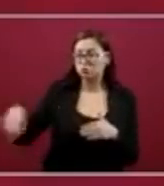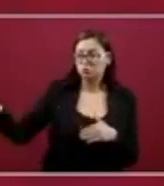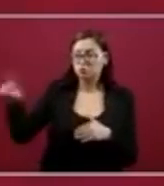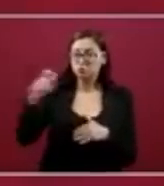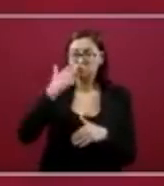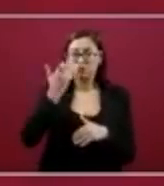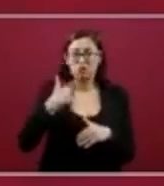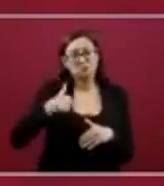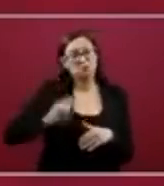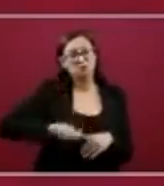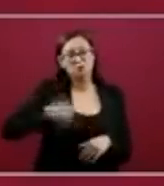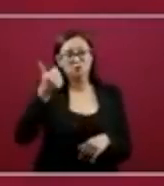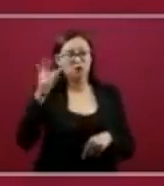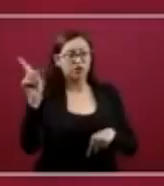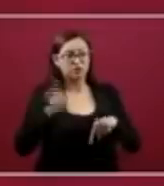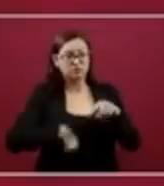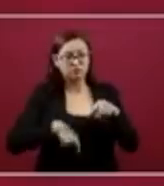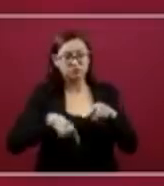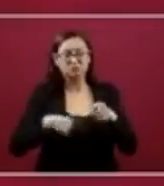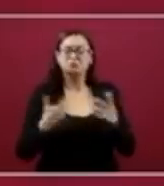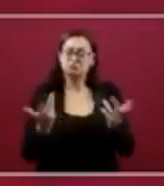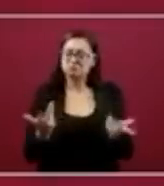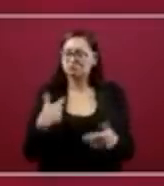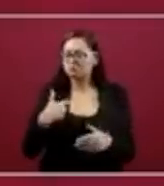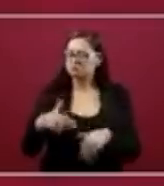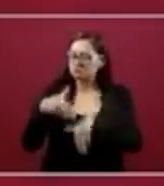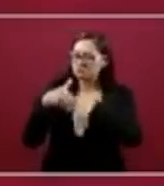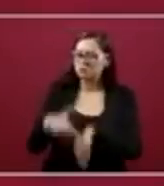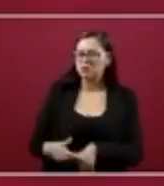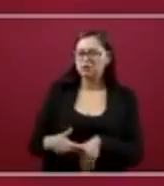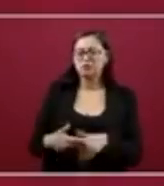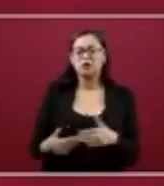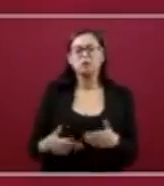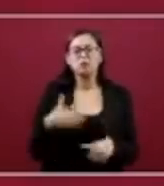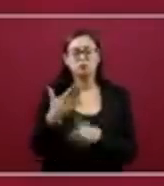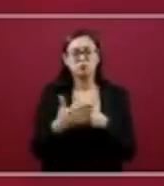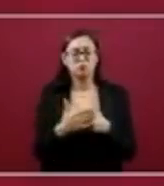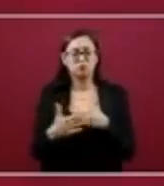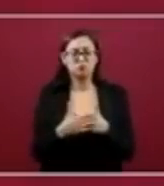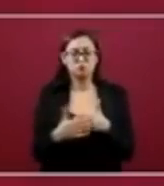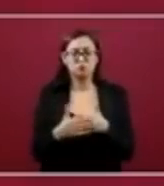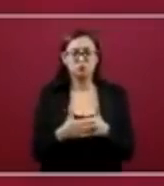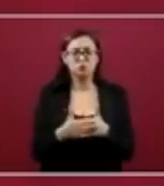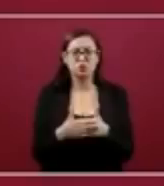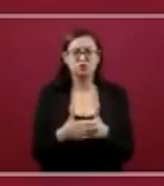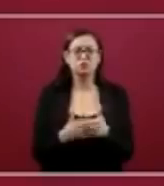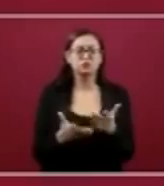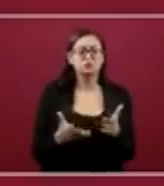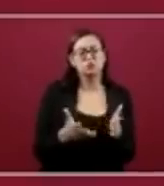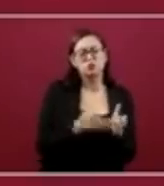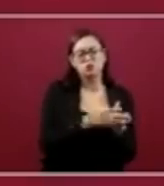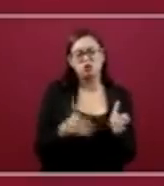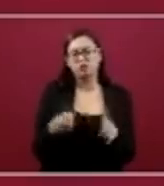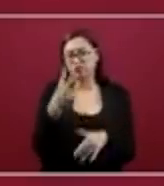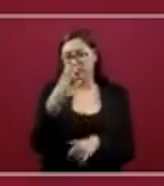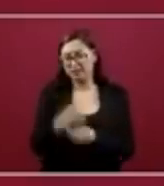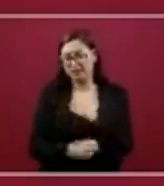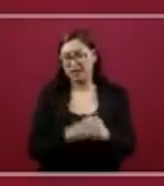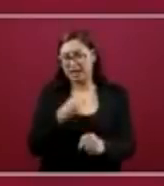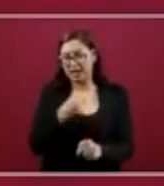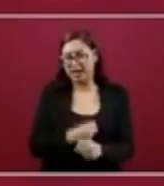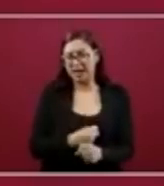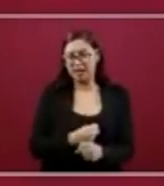quita. A mediados de este gobierno va a haber una elección,